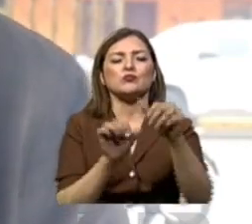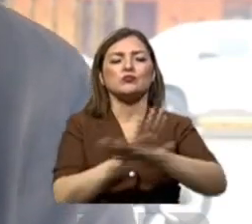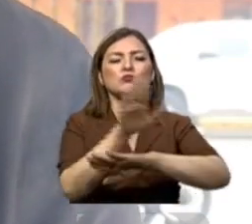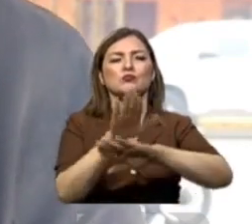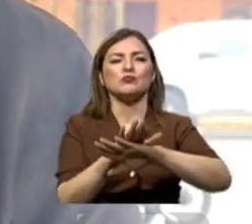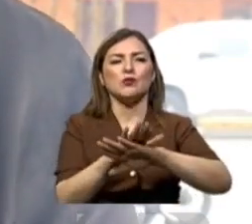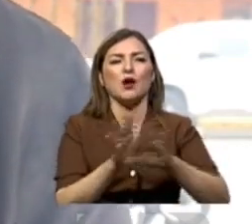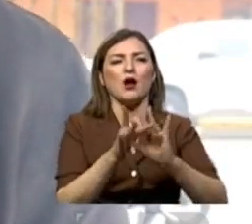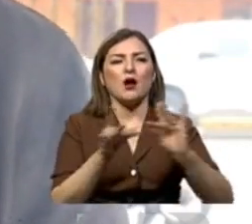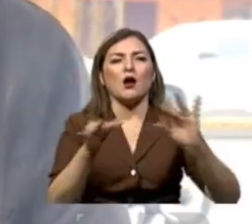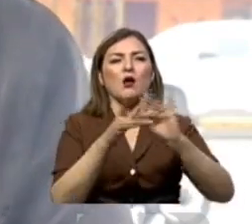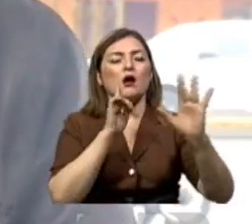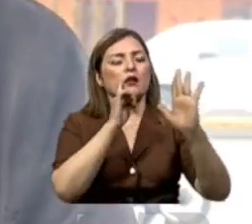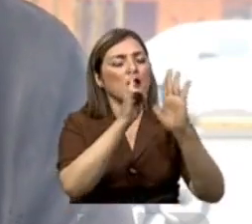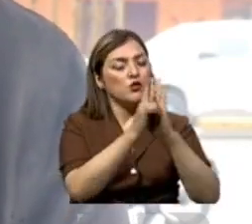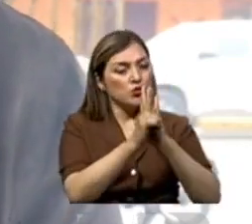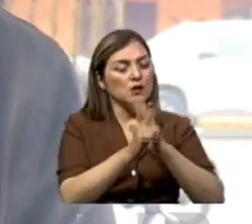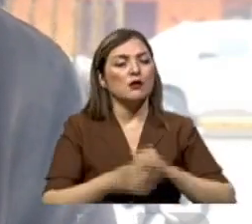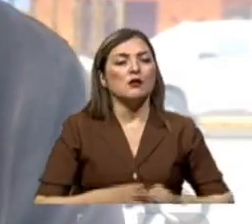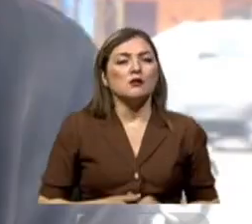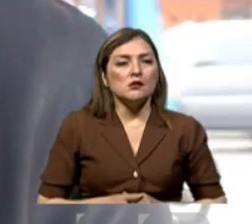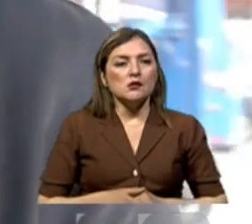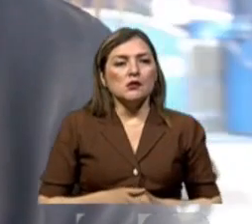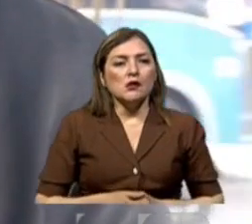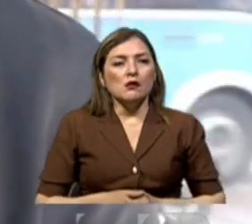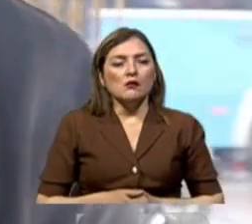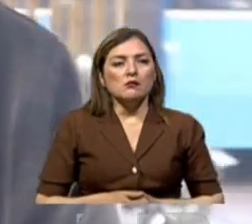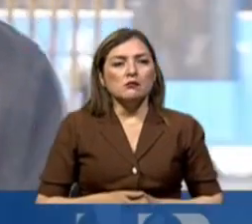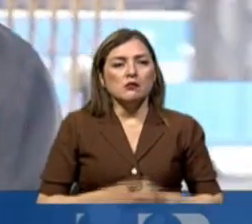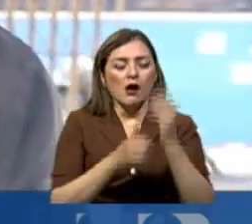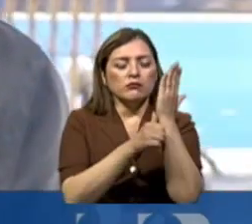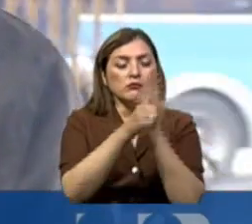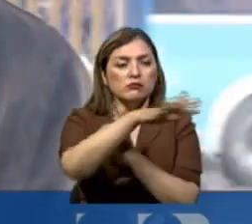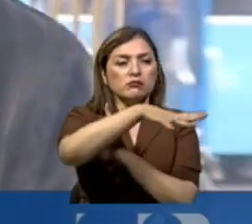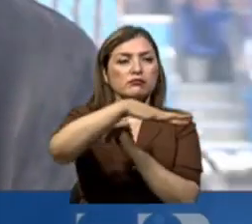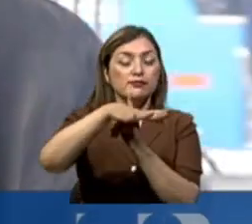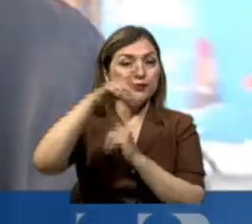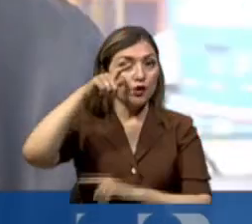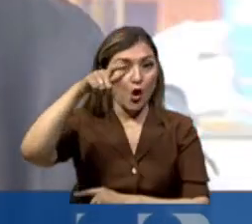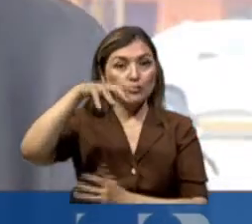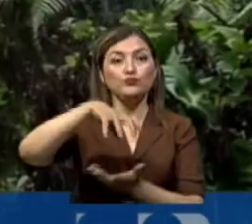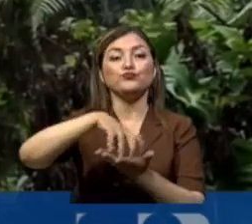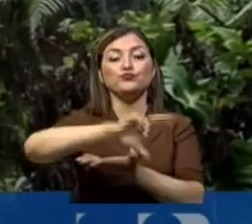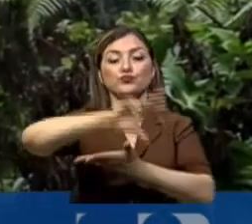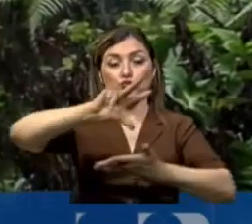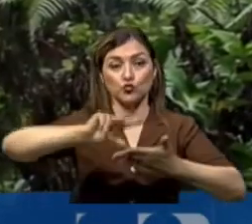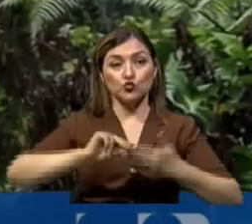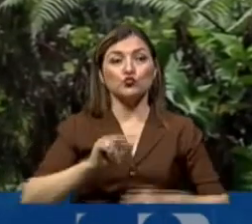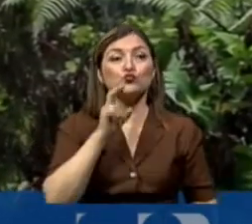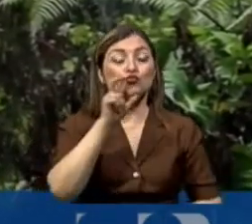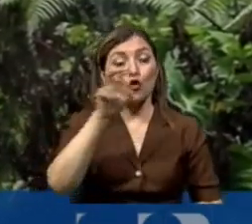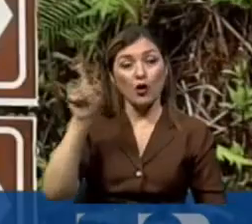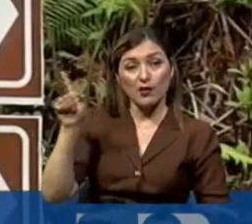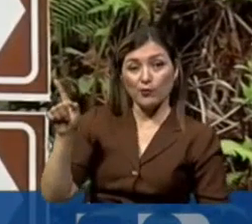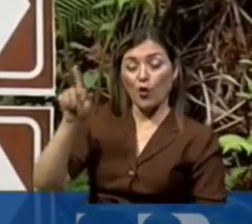al escrito de la denuncia presentada y esto se ha corrido traslado tanto al Ministerio del Ambiente como a Fiscalía Provincial de Napo. El turismo en la